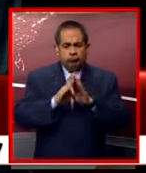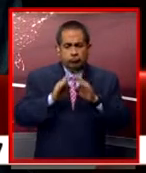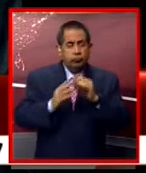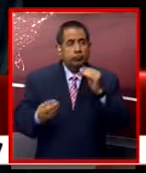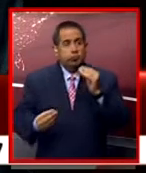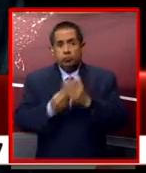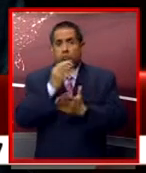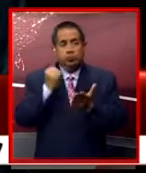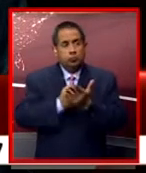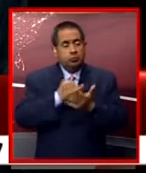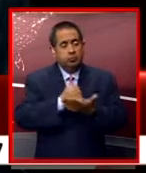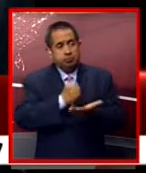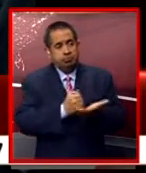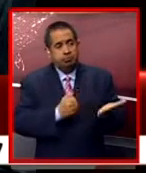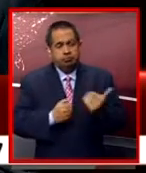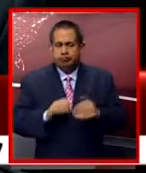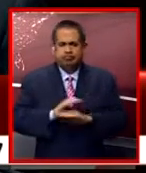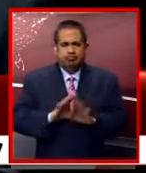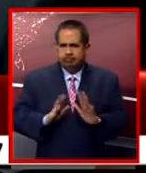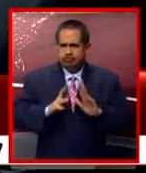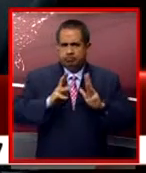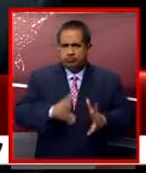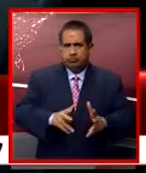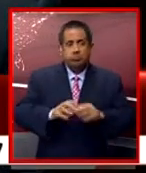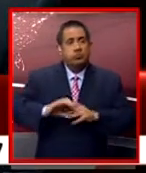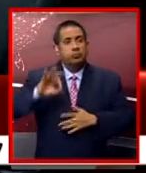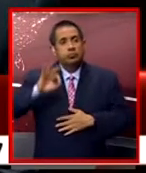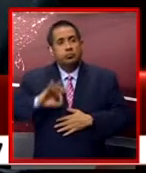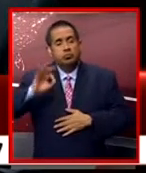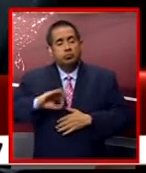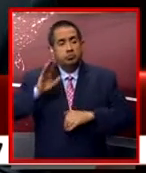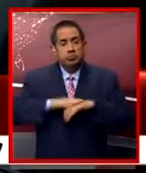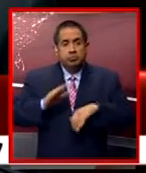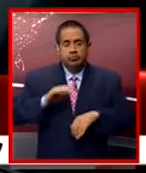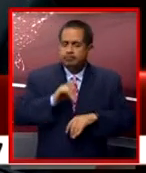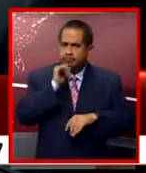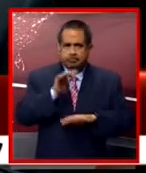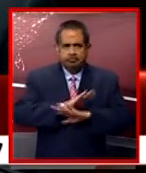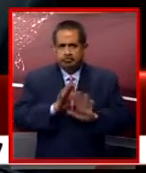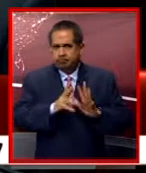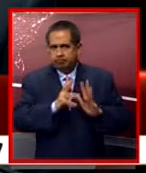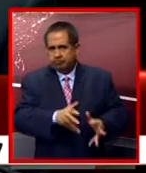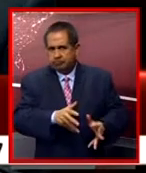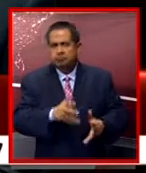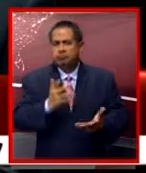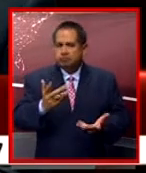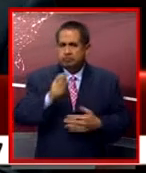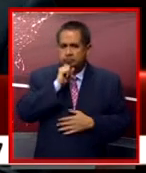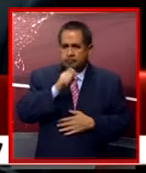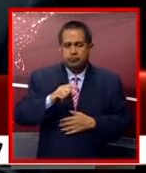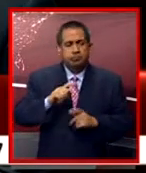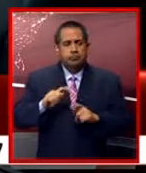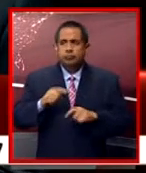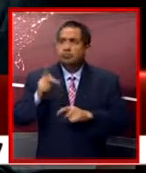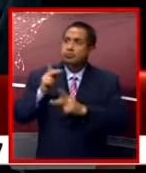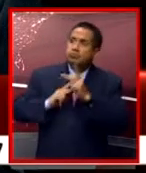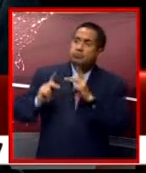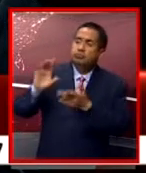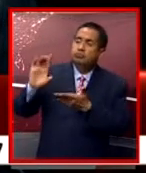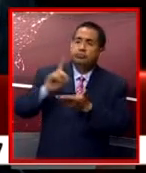nuevos impuestos o incrementar las tasas impositivas existentes. Asimismo, la contratación de deuda